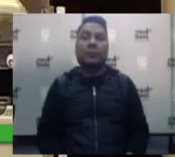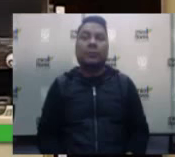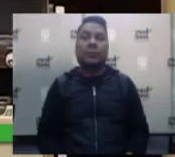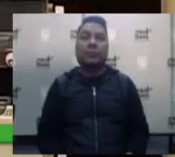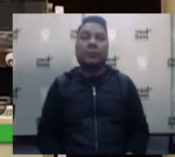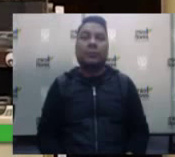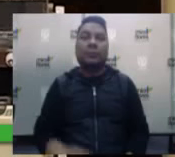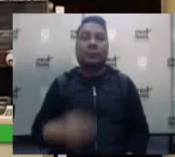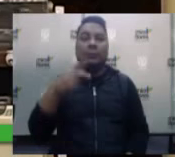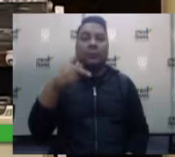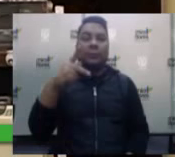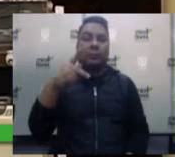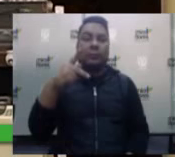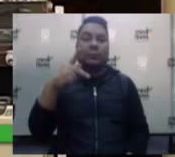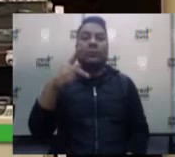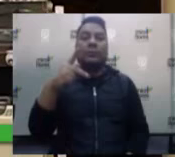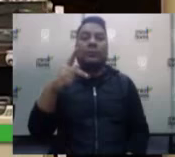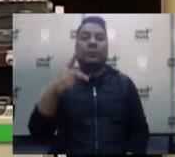K.